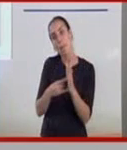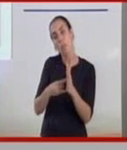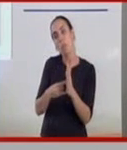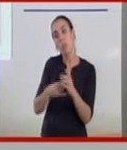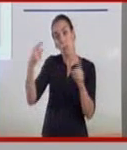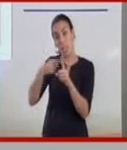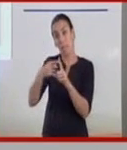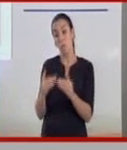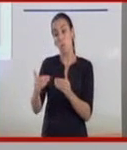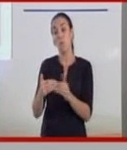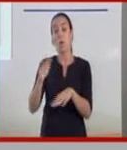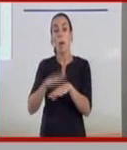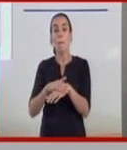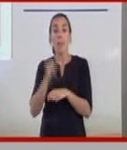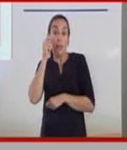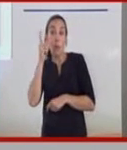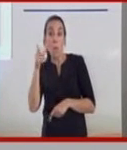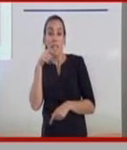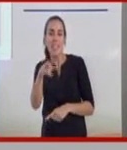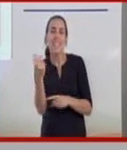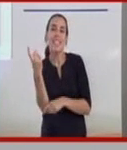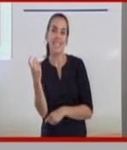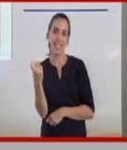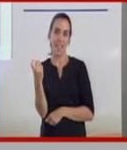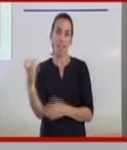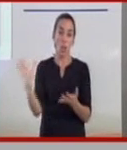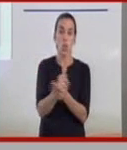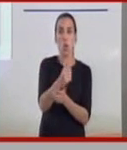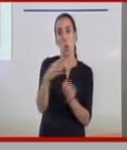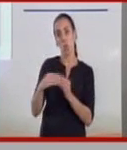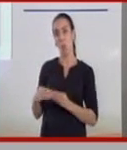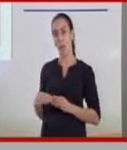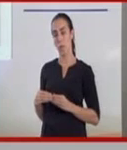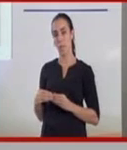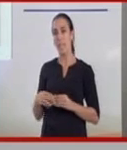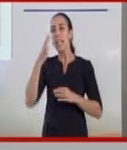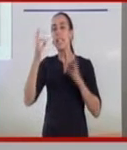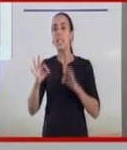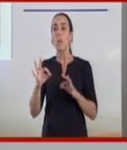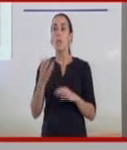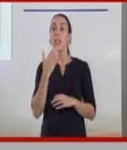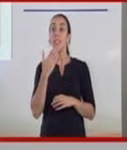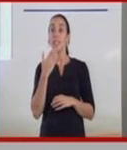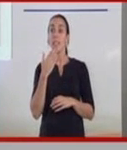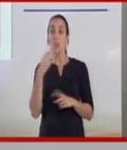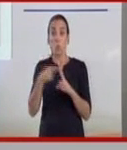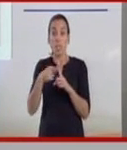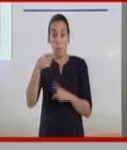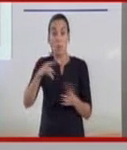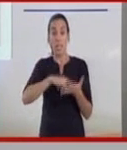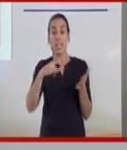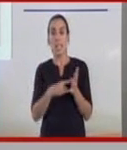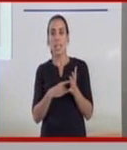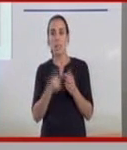aplicar para identificar esas necesidades y preferencias de los usuarios. Estoy segura que si aplicamos este tipo de técnicas nos vamos